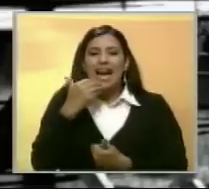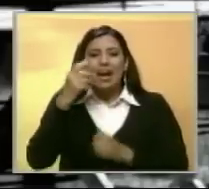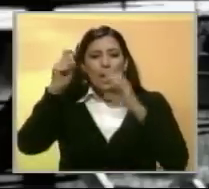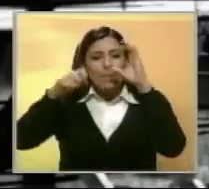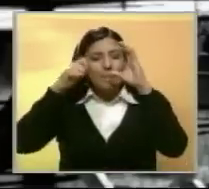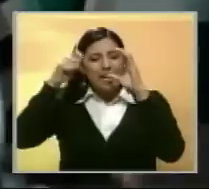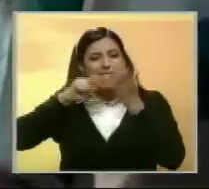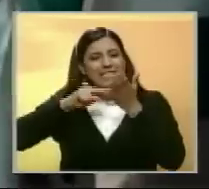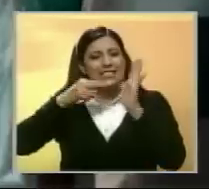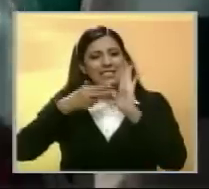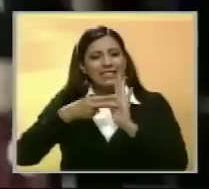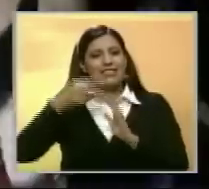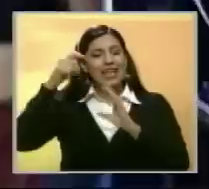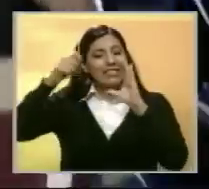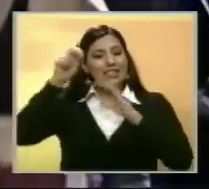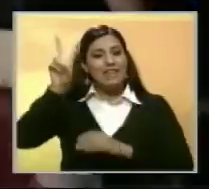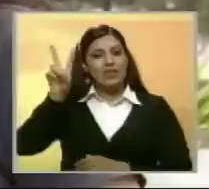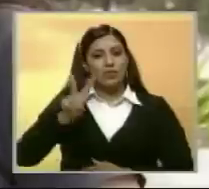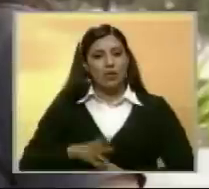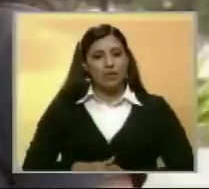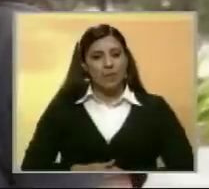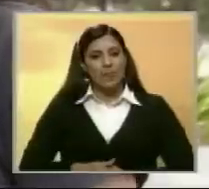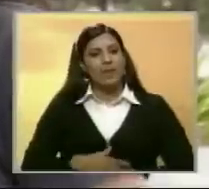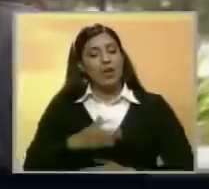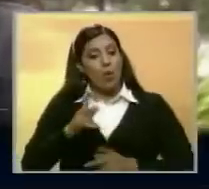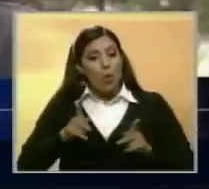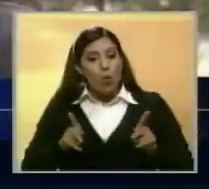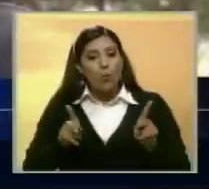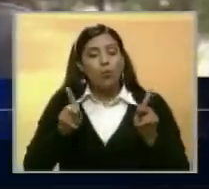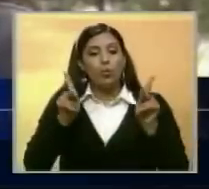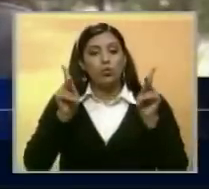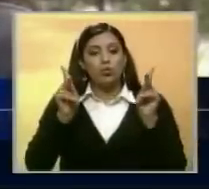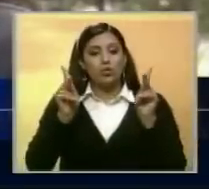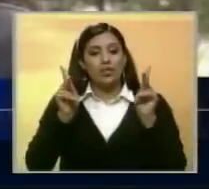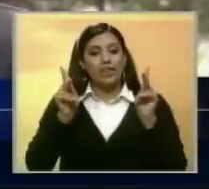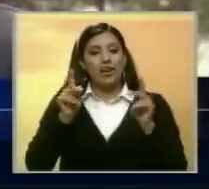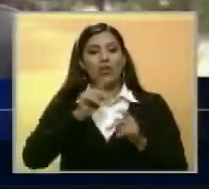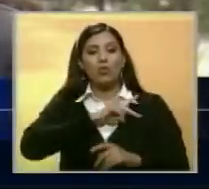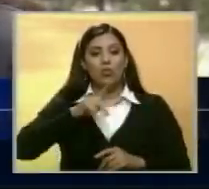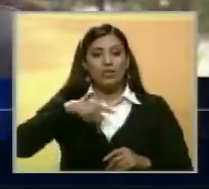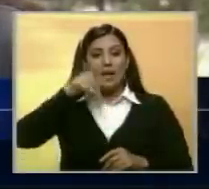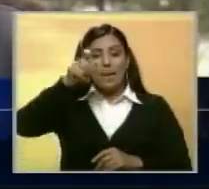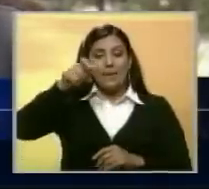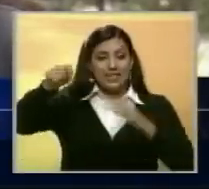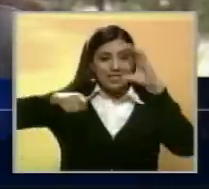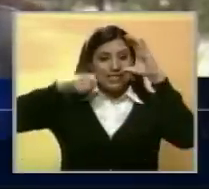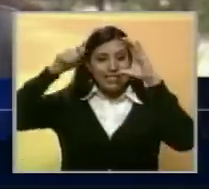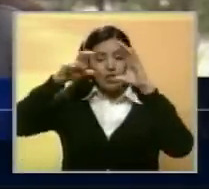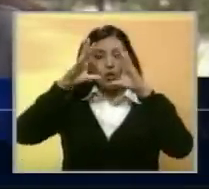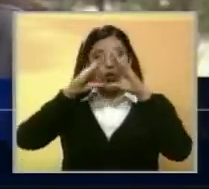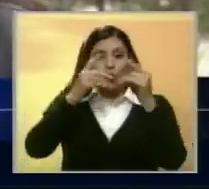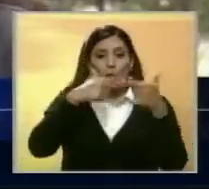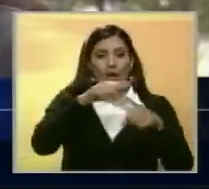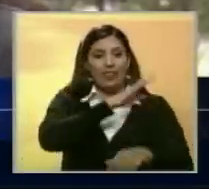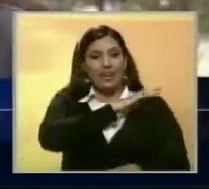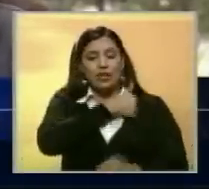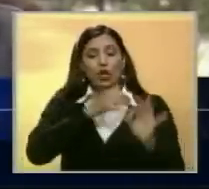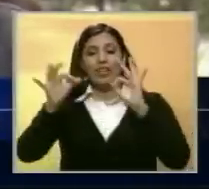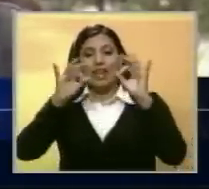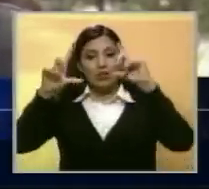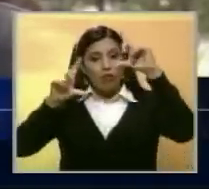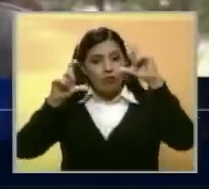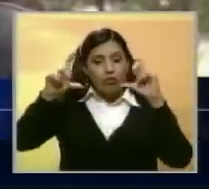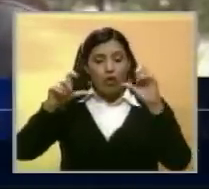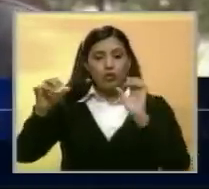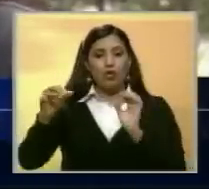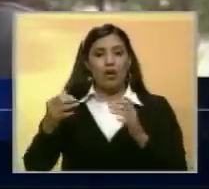esto representa para el cine venezolano. La oportunidad de que nuestros cineastas, desde todas sus áreas, dirección, actuación,